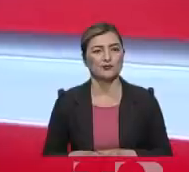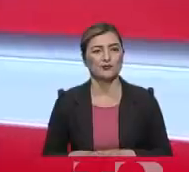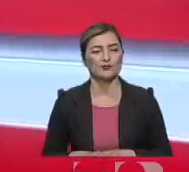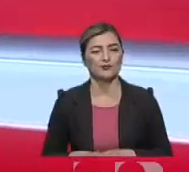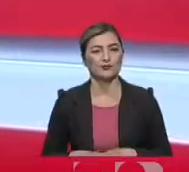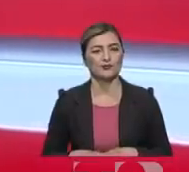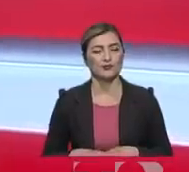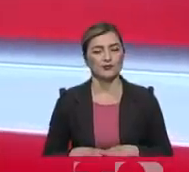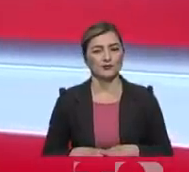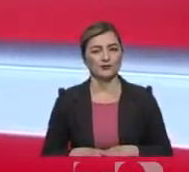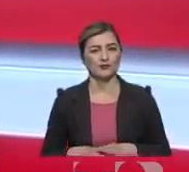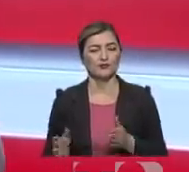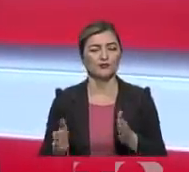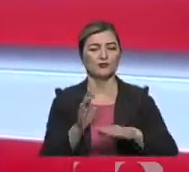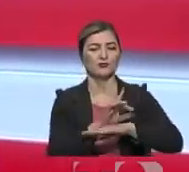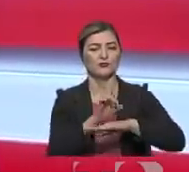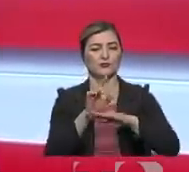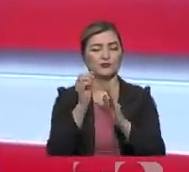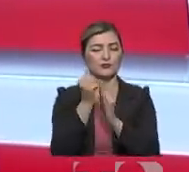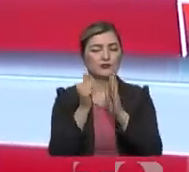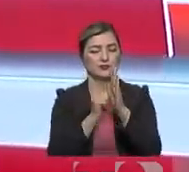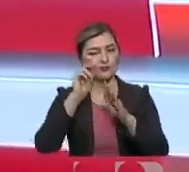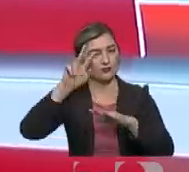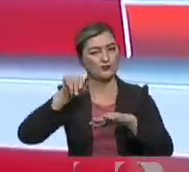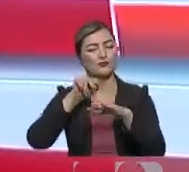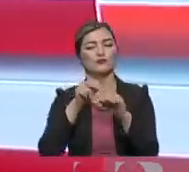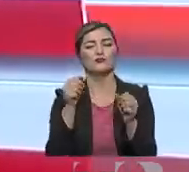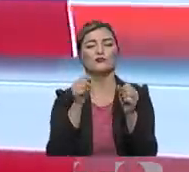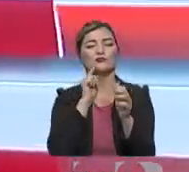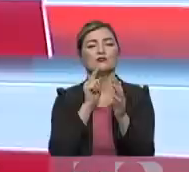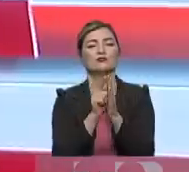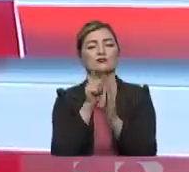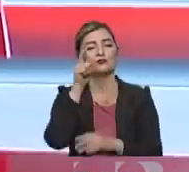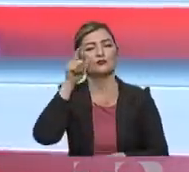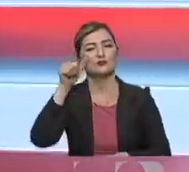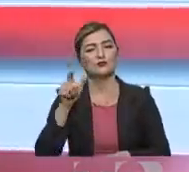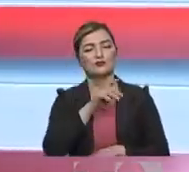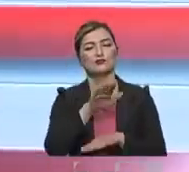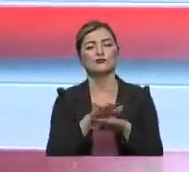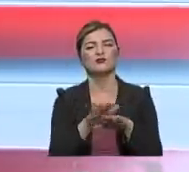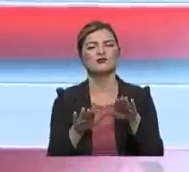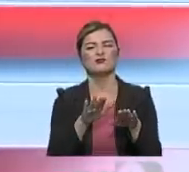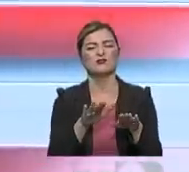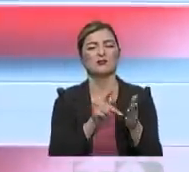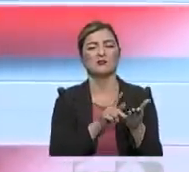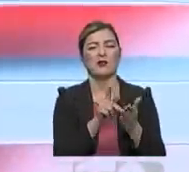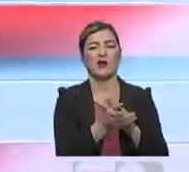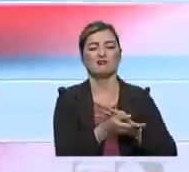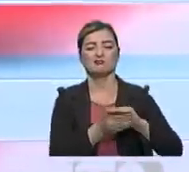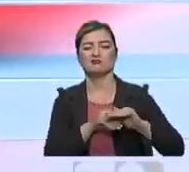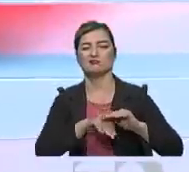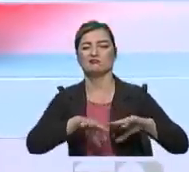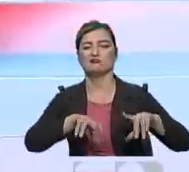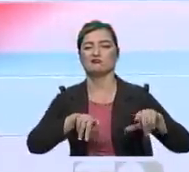horas. El director de la Agencia Nacional de Tránsito presentó una denuncia ante la Fiscalía sobre presuntos cobros ilícitos a